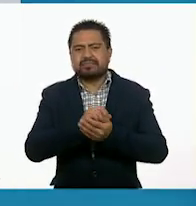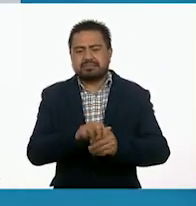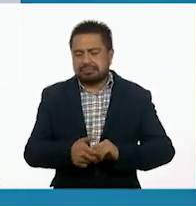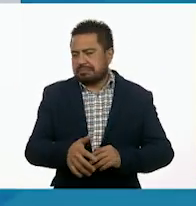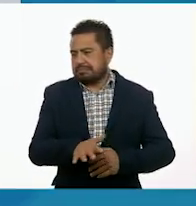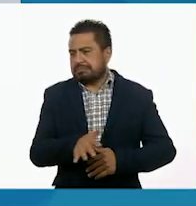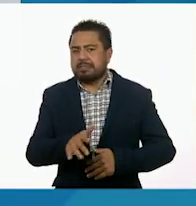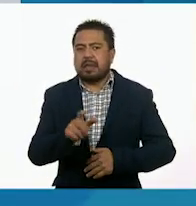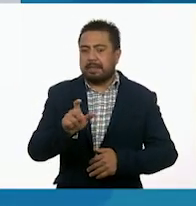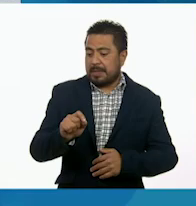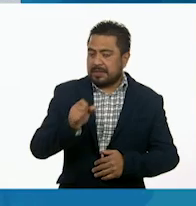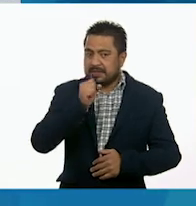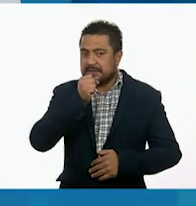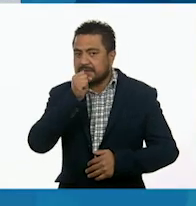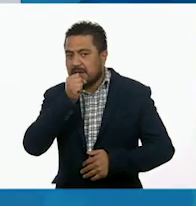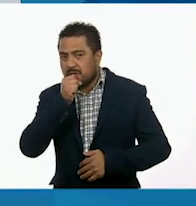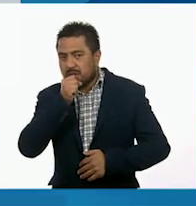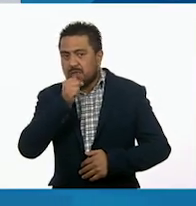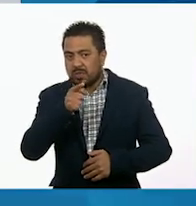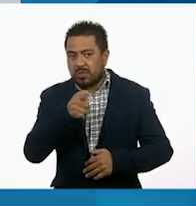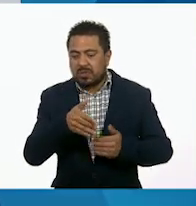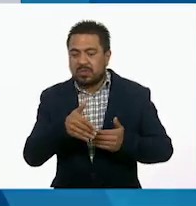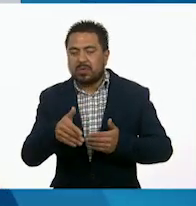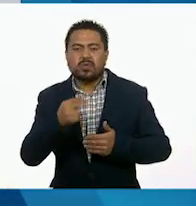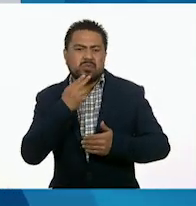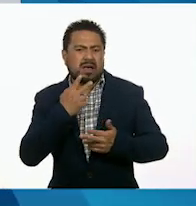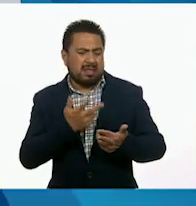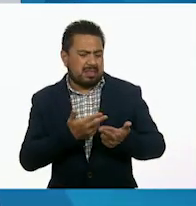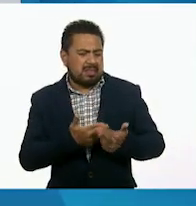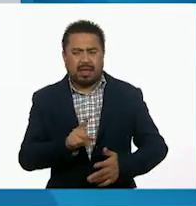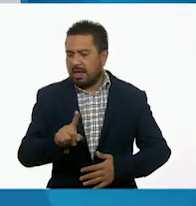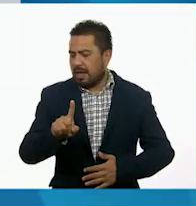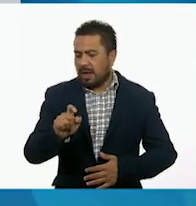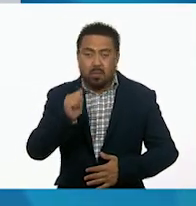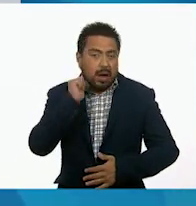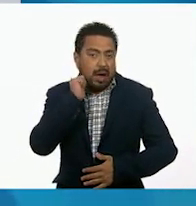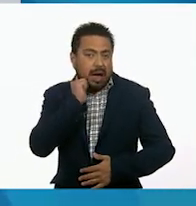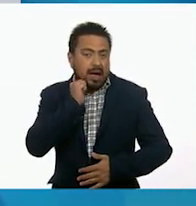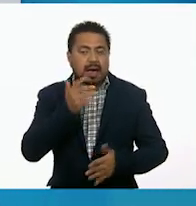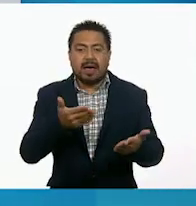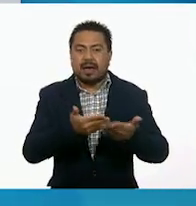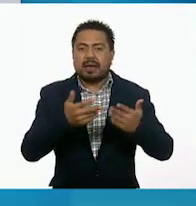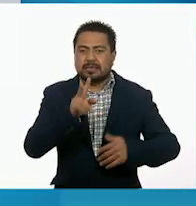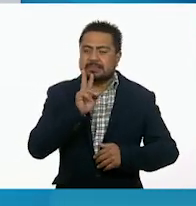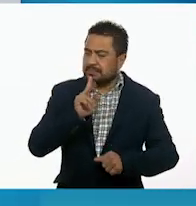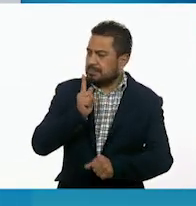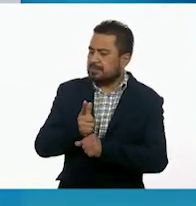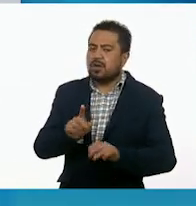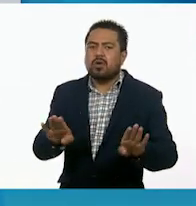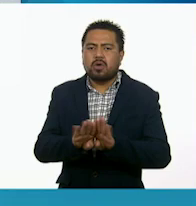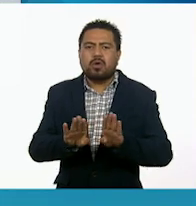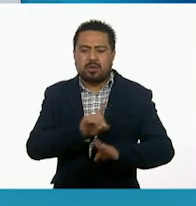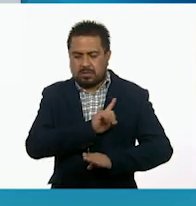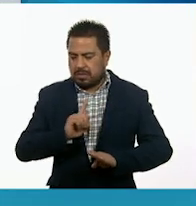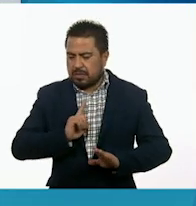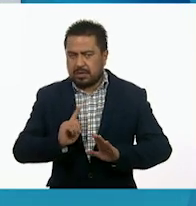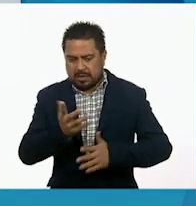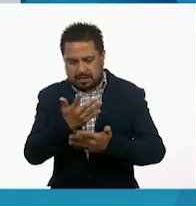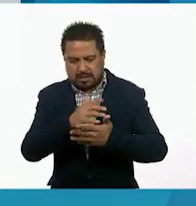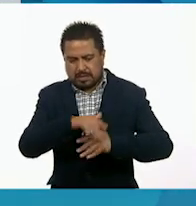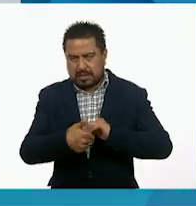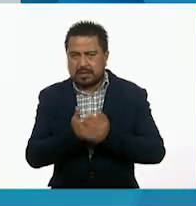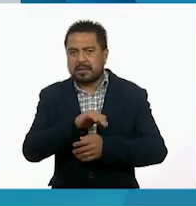lo menos durante 20 segundos, usando mucha agua y jabón. ¡Vamos a ver cómo hay que lavarnos las